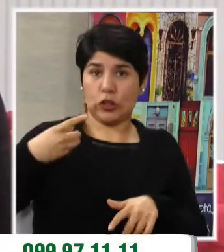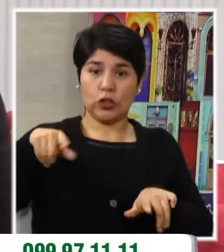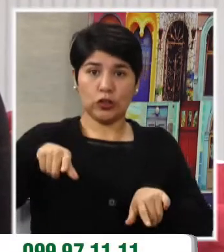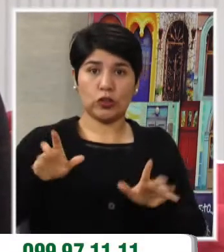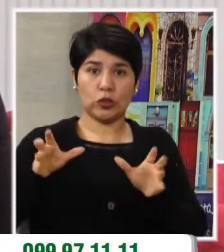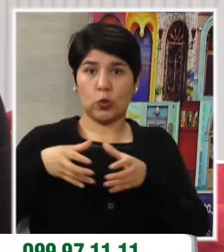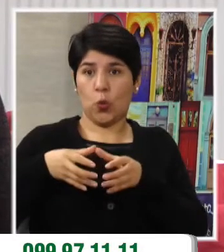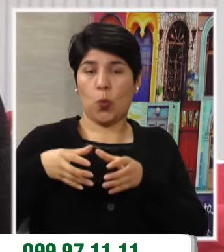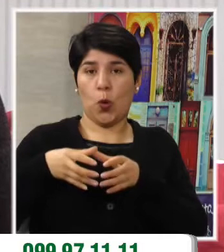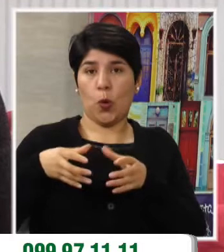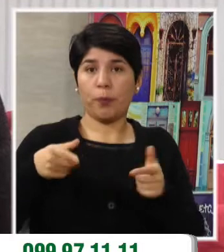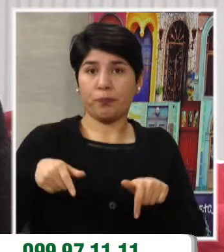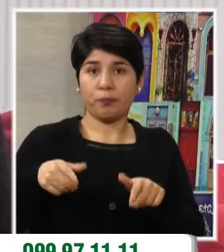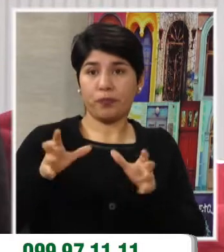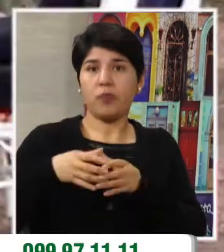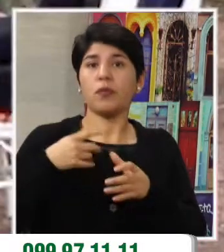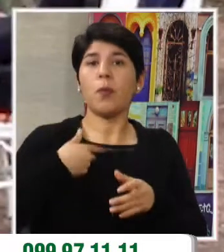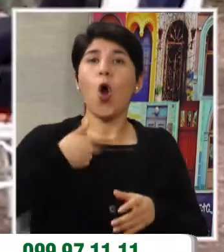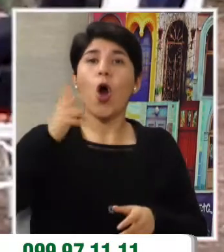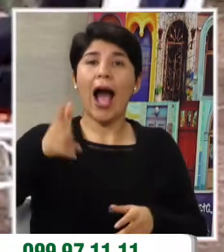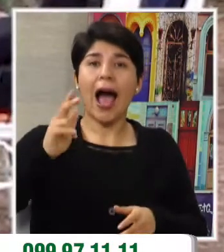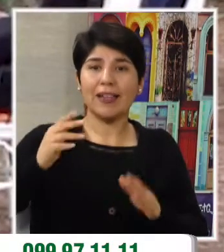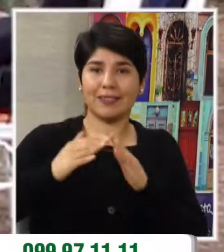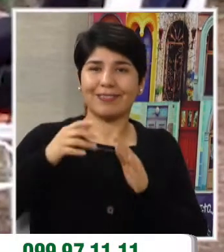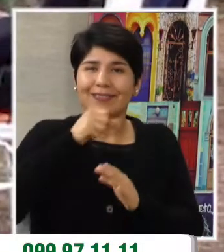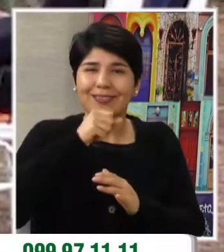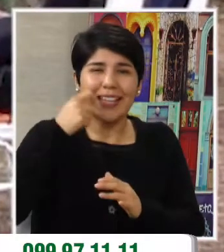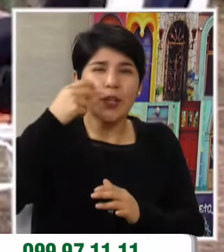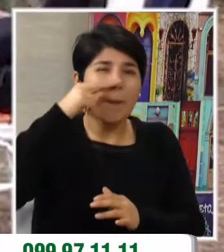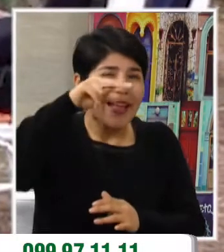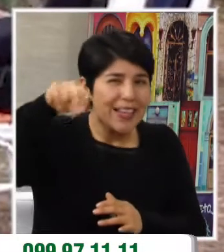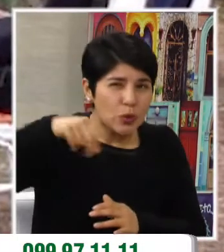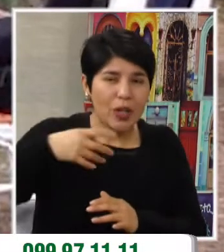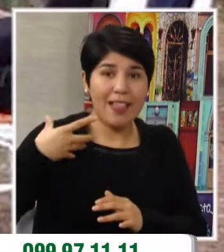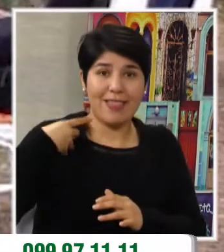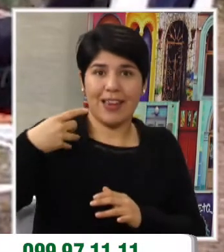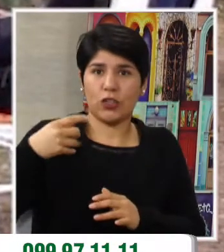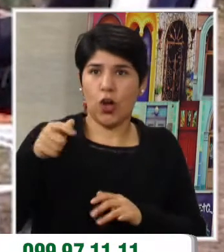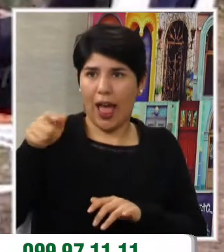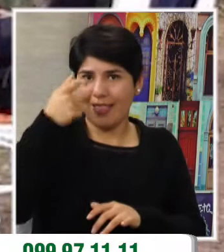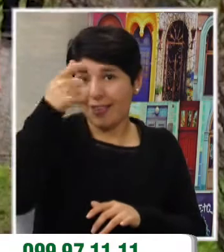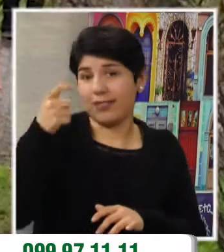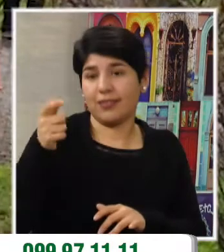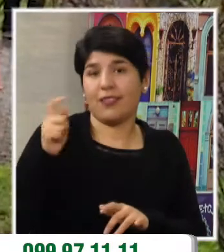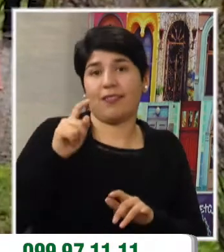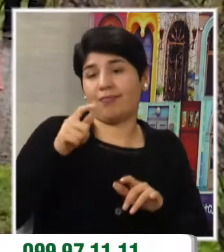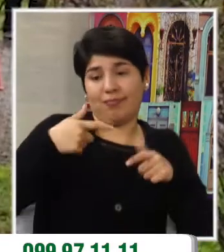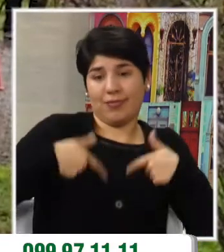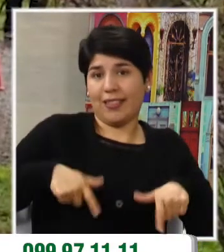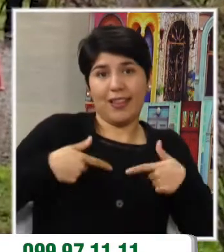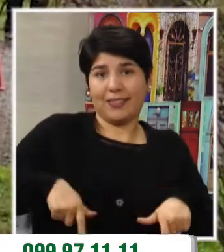del equipo del hogar de ancianos de pan de azúcar la directora técnica y de la intendencia de maldonado